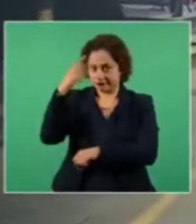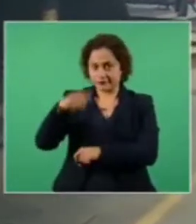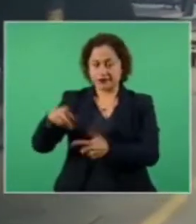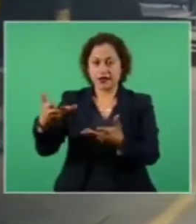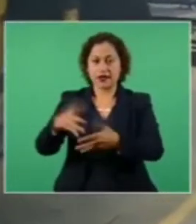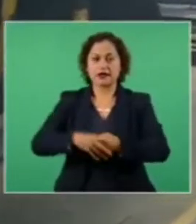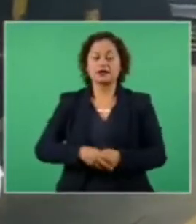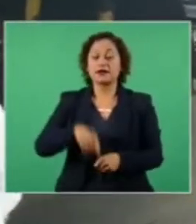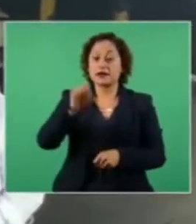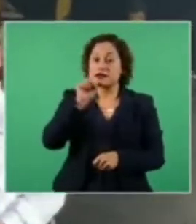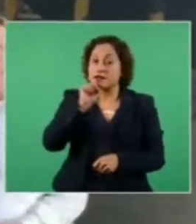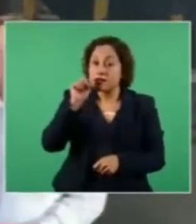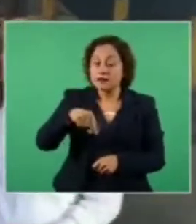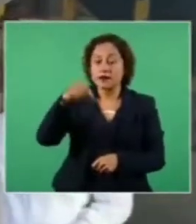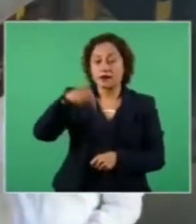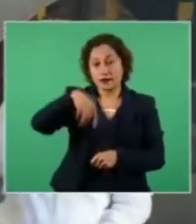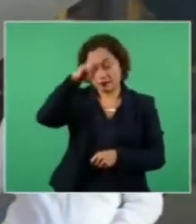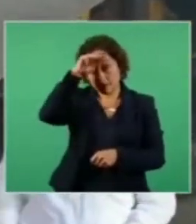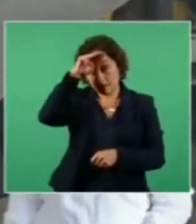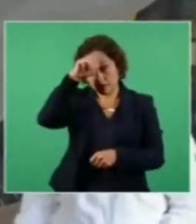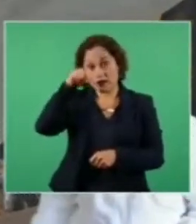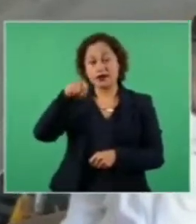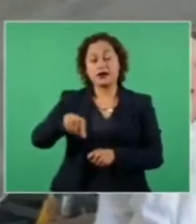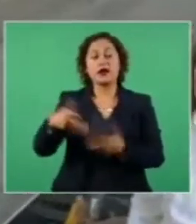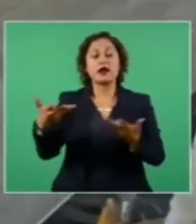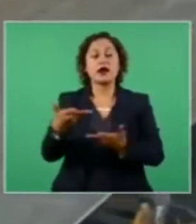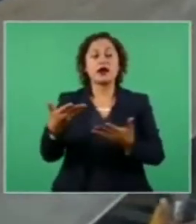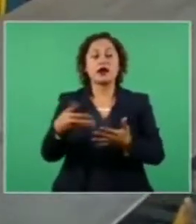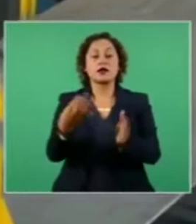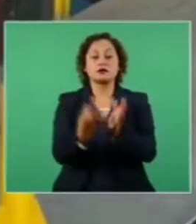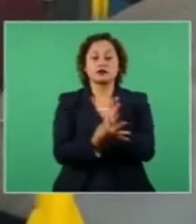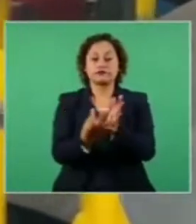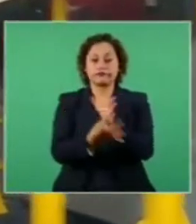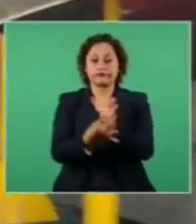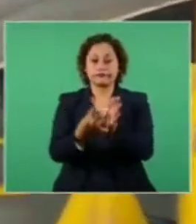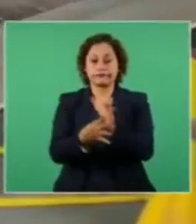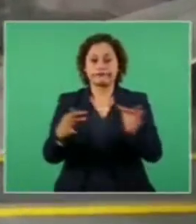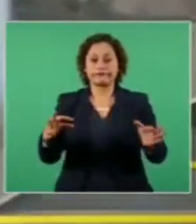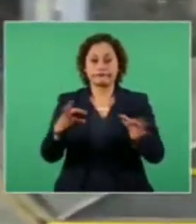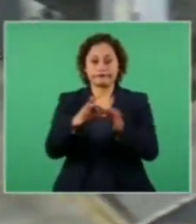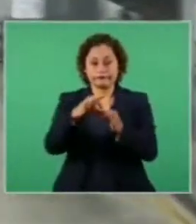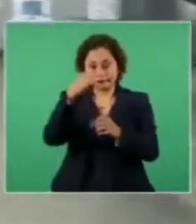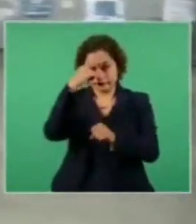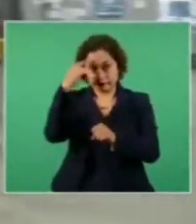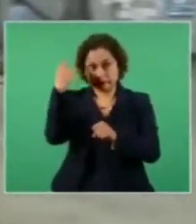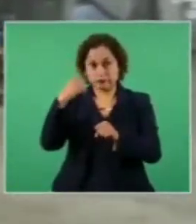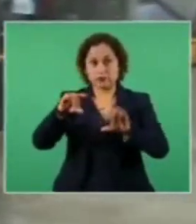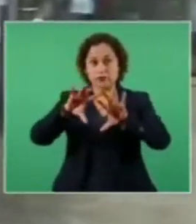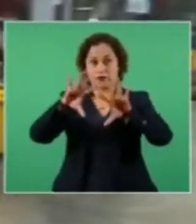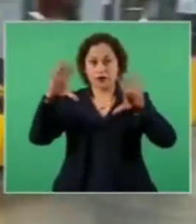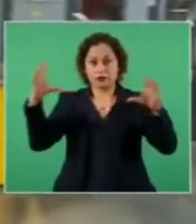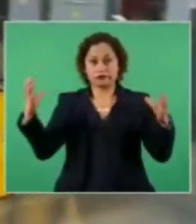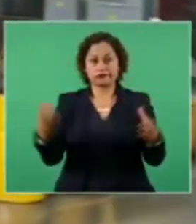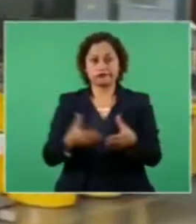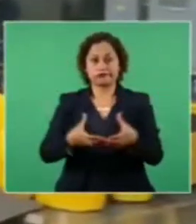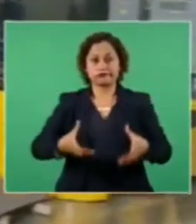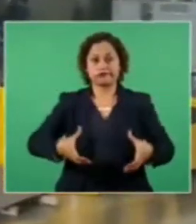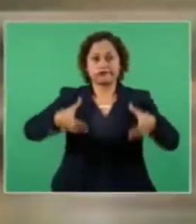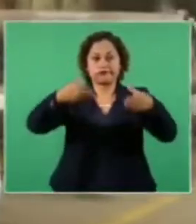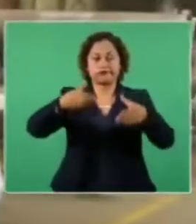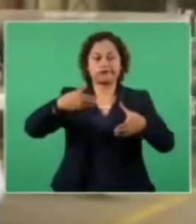en Monterrey están haciendo las placas soldadas que van hacia las esferas de los tanques de